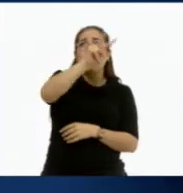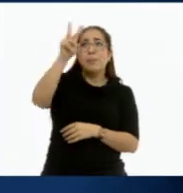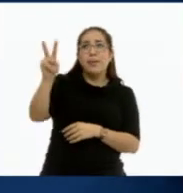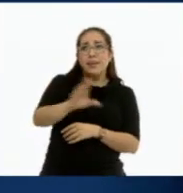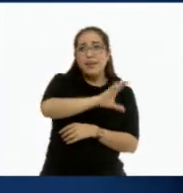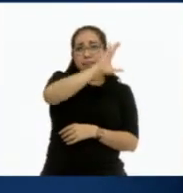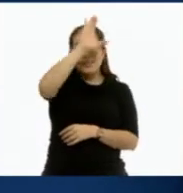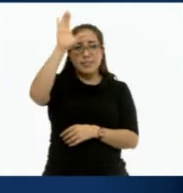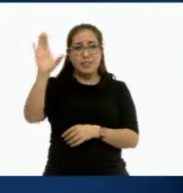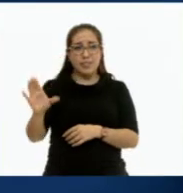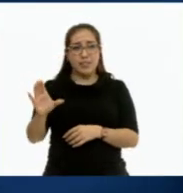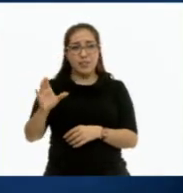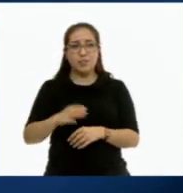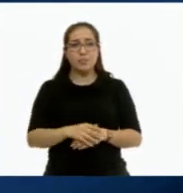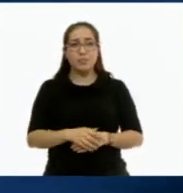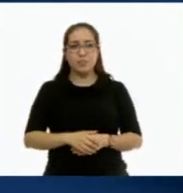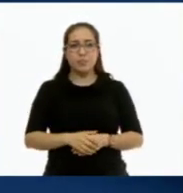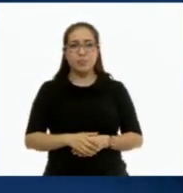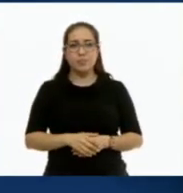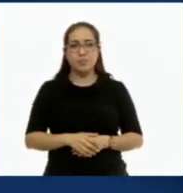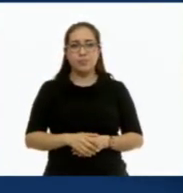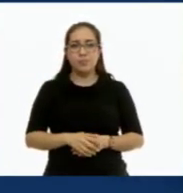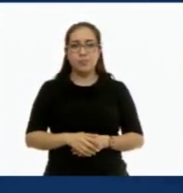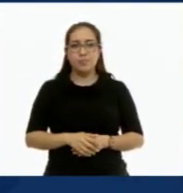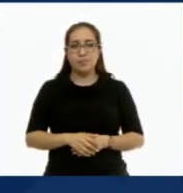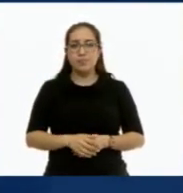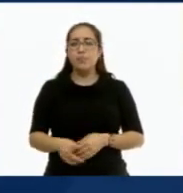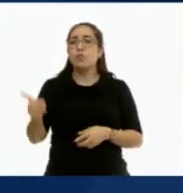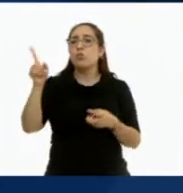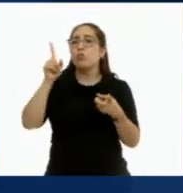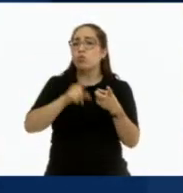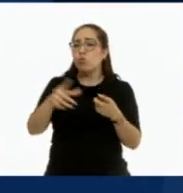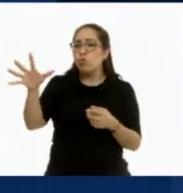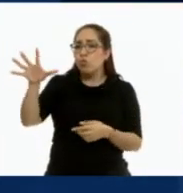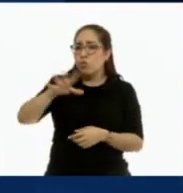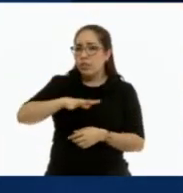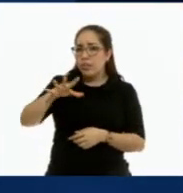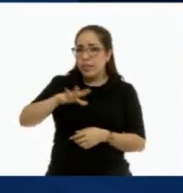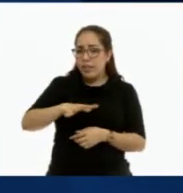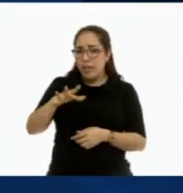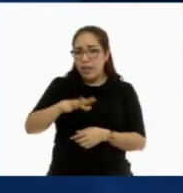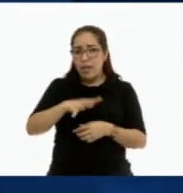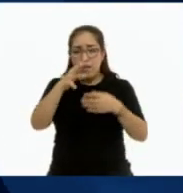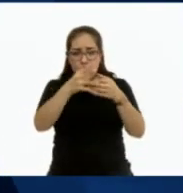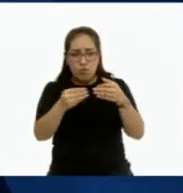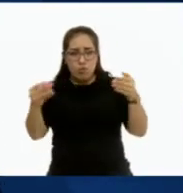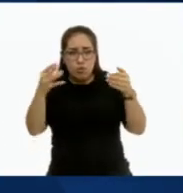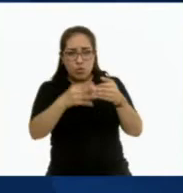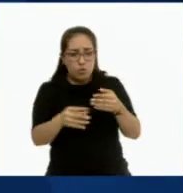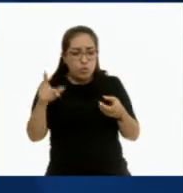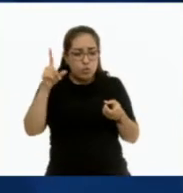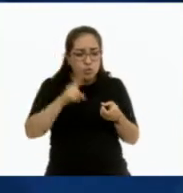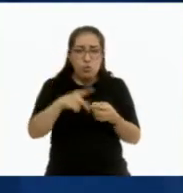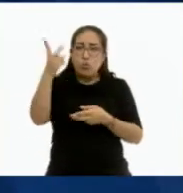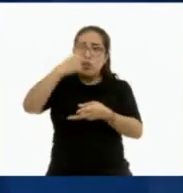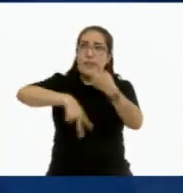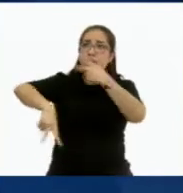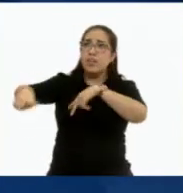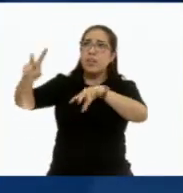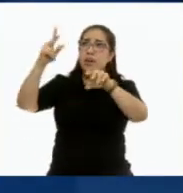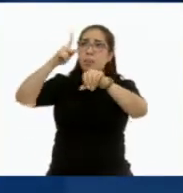cielo de los suicidas? ¿Dónde están las viñas de hierro? ¿De dónde cae el meteoro?